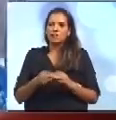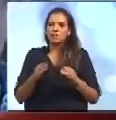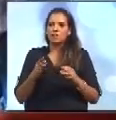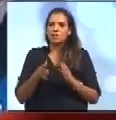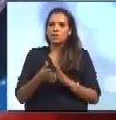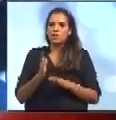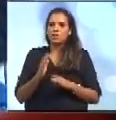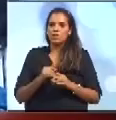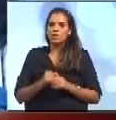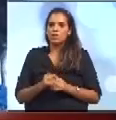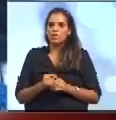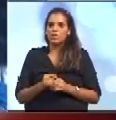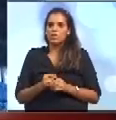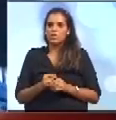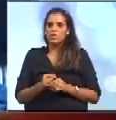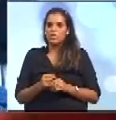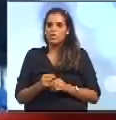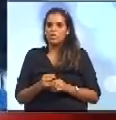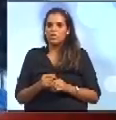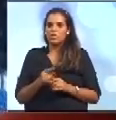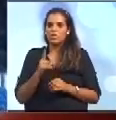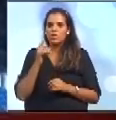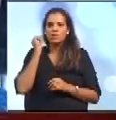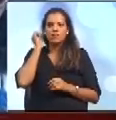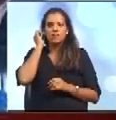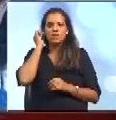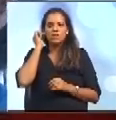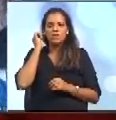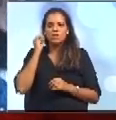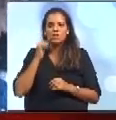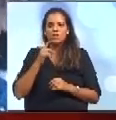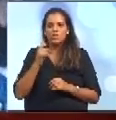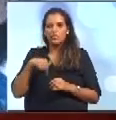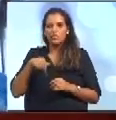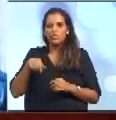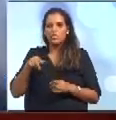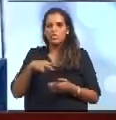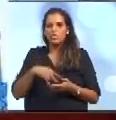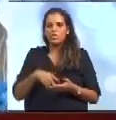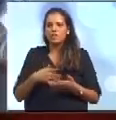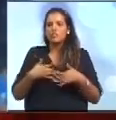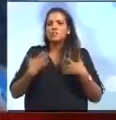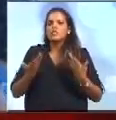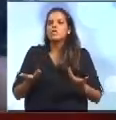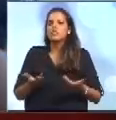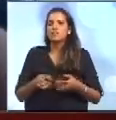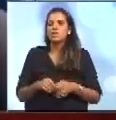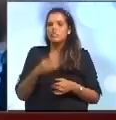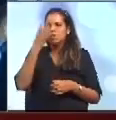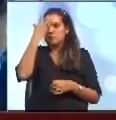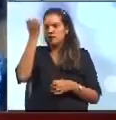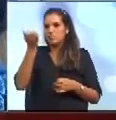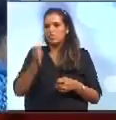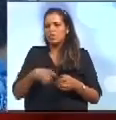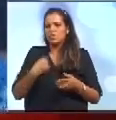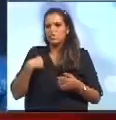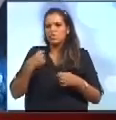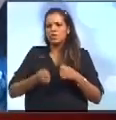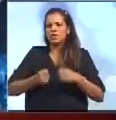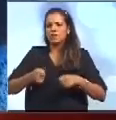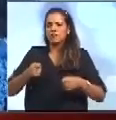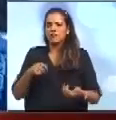vámonos, vámonos. Entonces uno de los que estaban ahí dijo, bueno, pues carajo, esto ya se volvió un andarele.